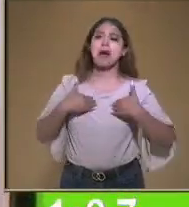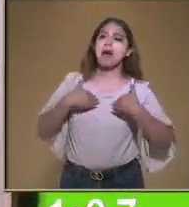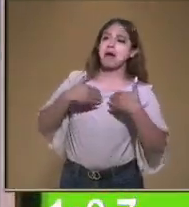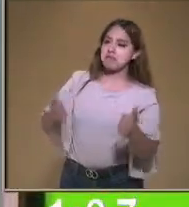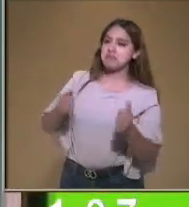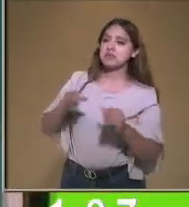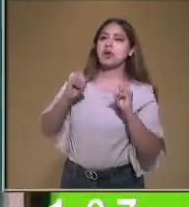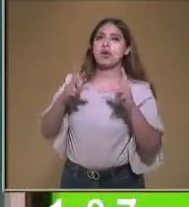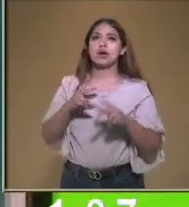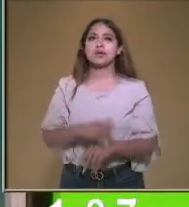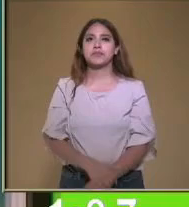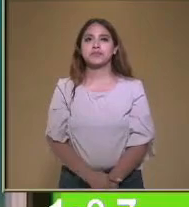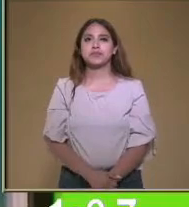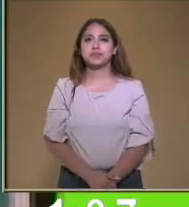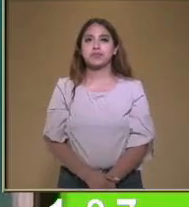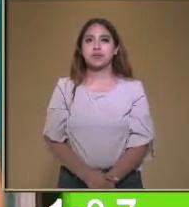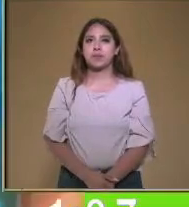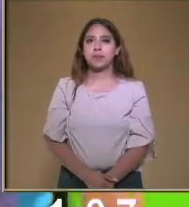bien.